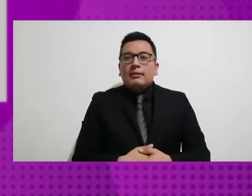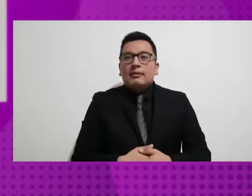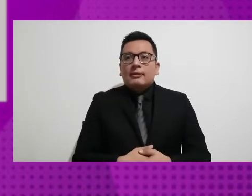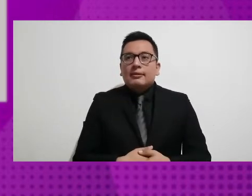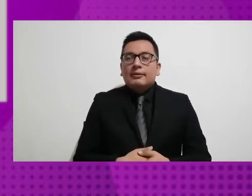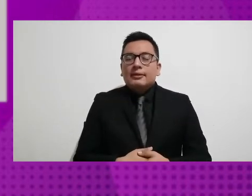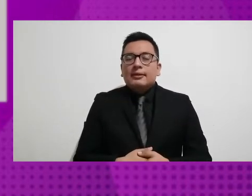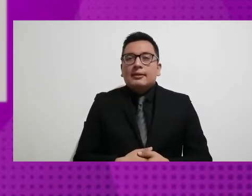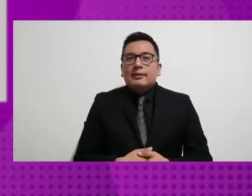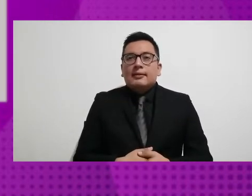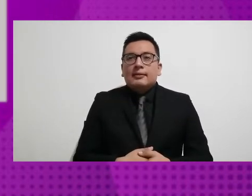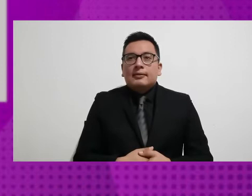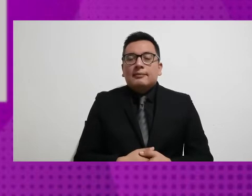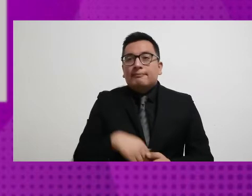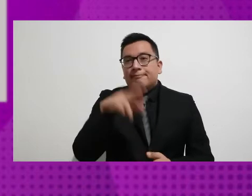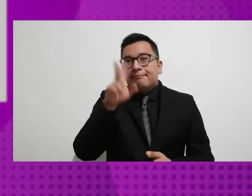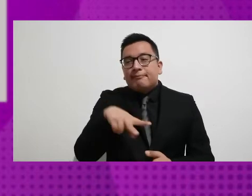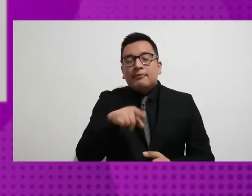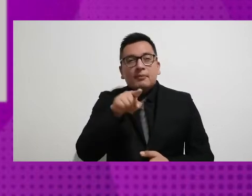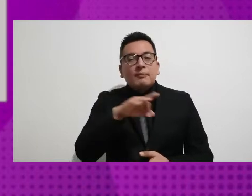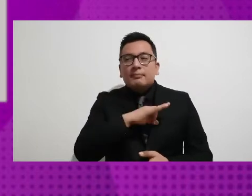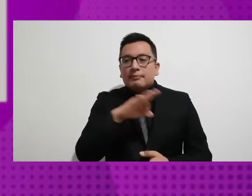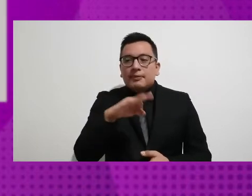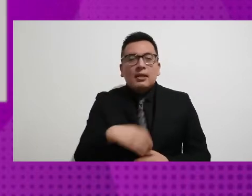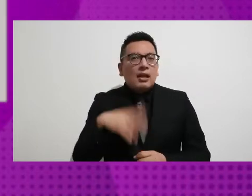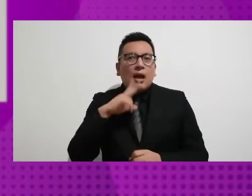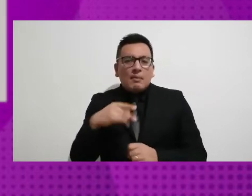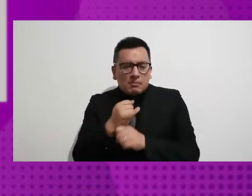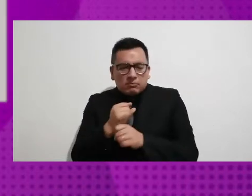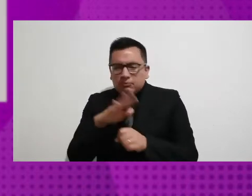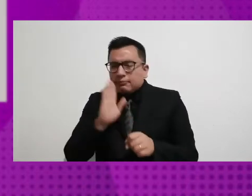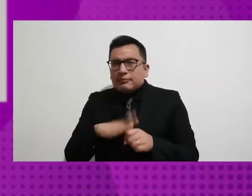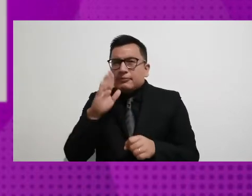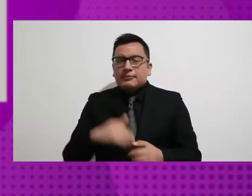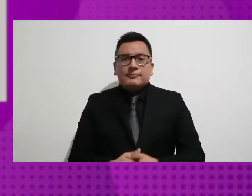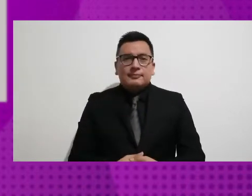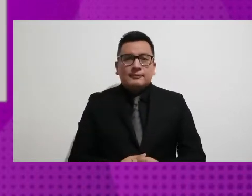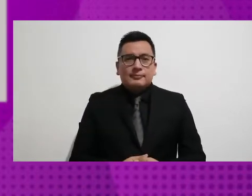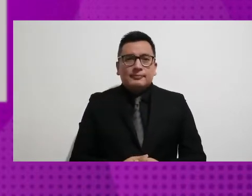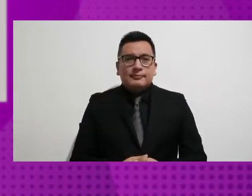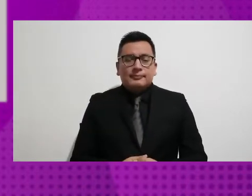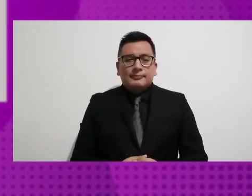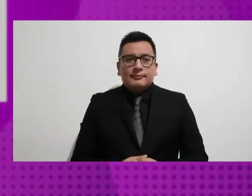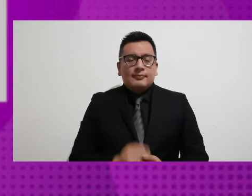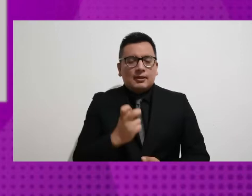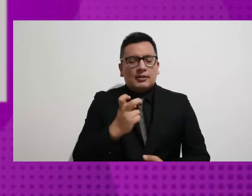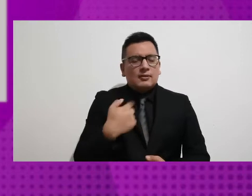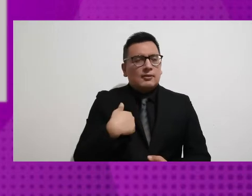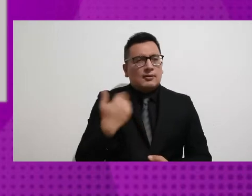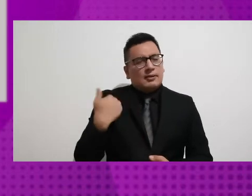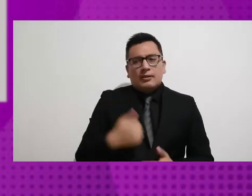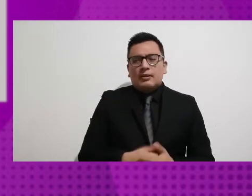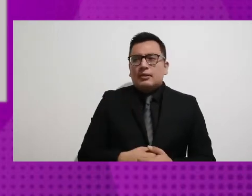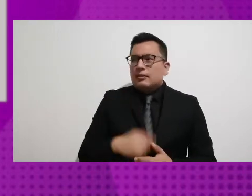aquí, pues bien vale la pena que lo veamos de manera completa. Ahora, precisamente por